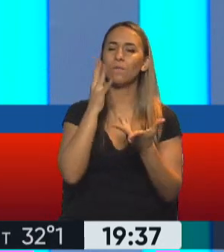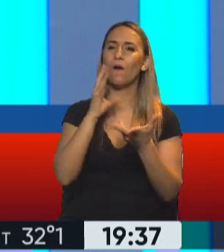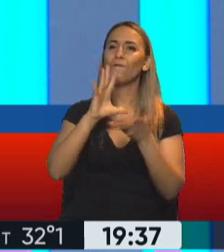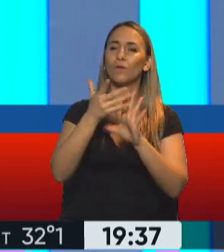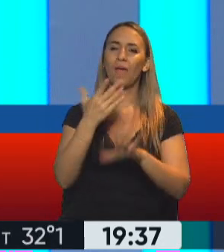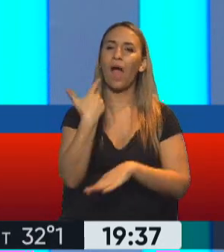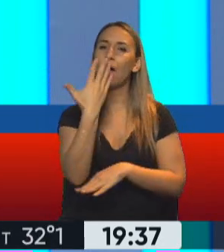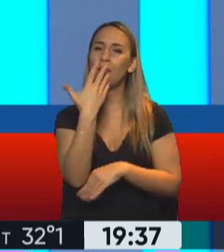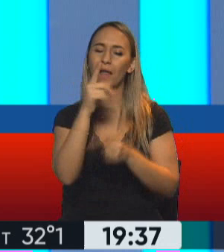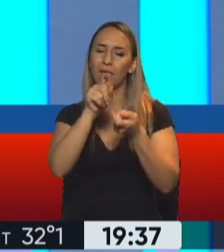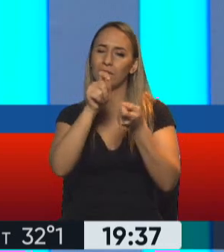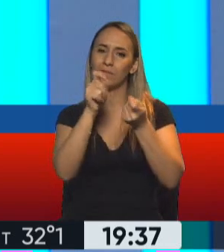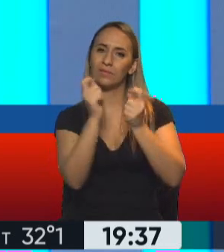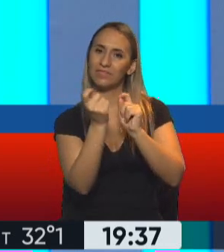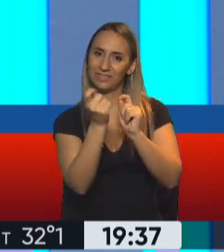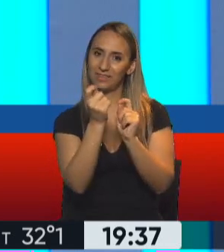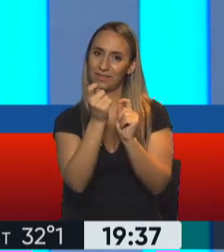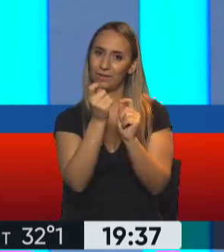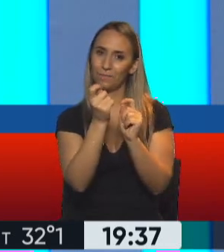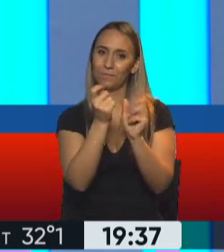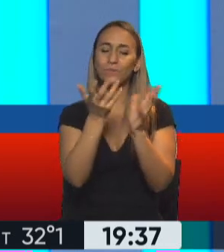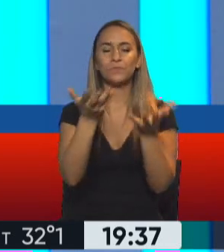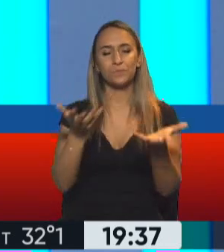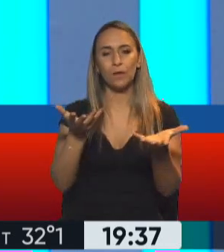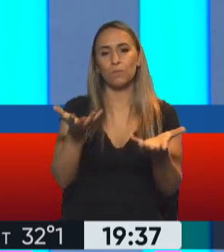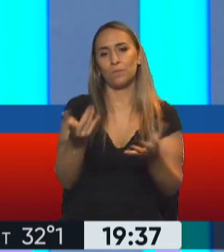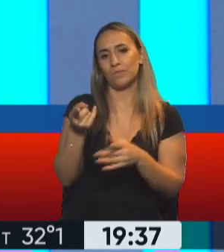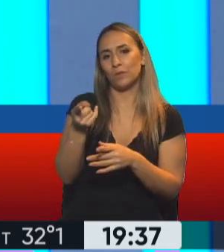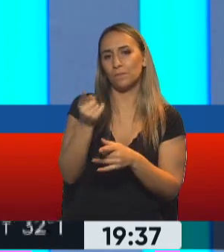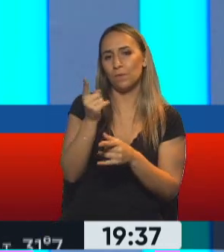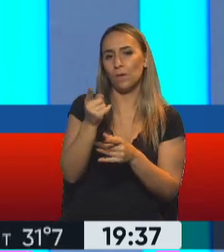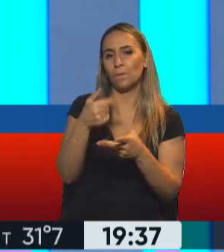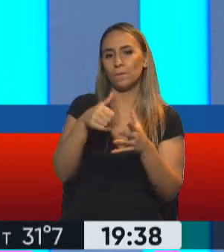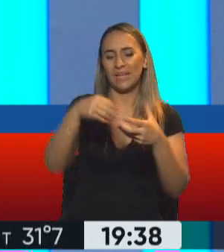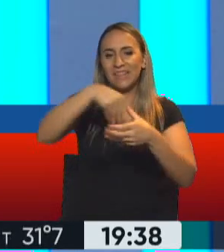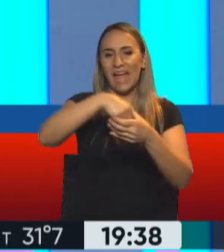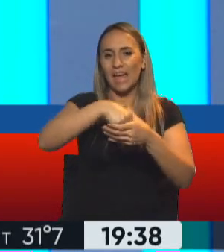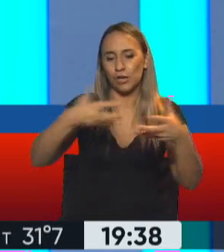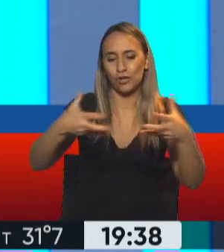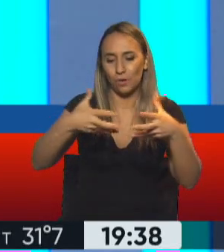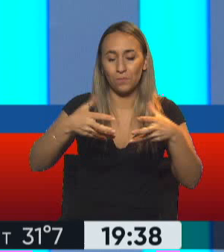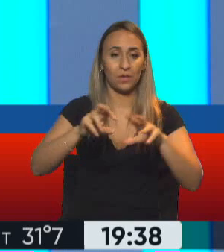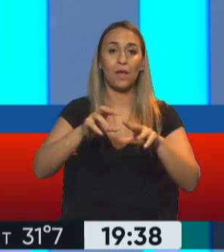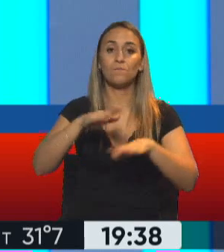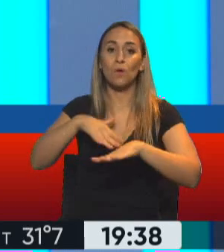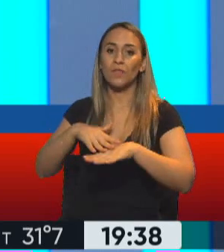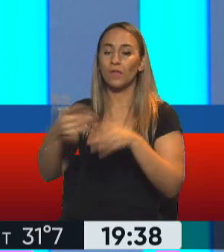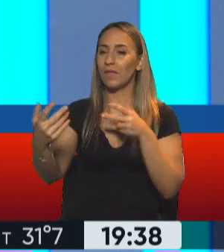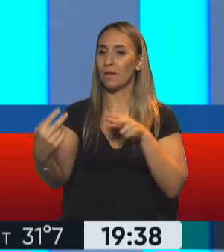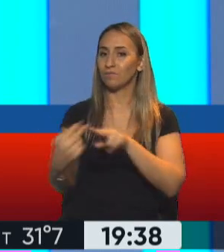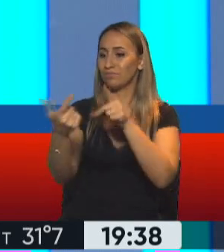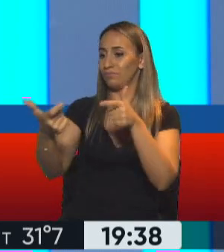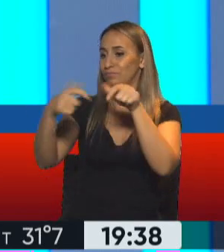estrategia discursiva. Obvio que esto es más para los de adentro, ¿no? Porque a la hora de sentarse a negociar con el Fondo